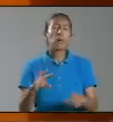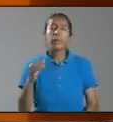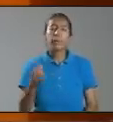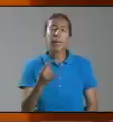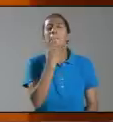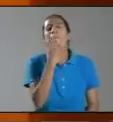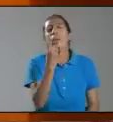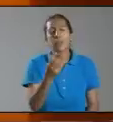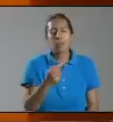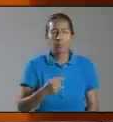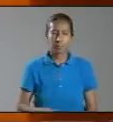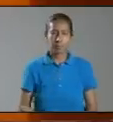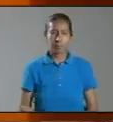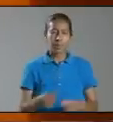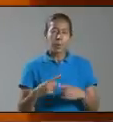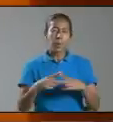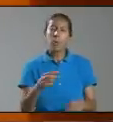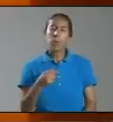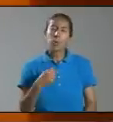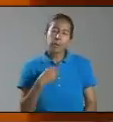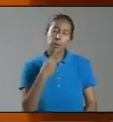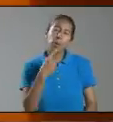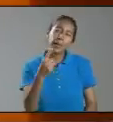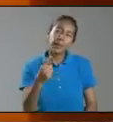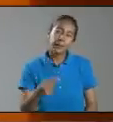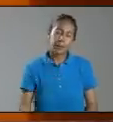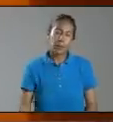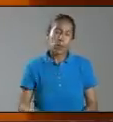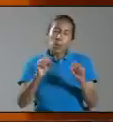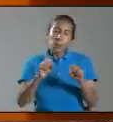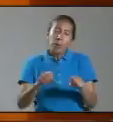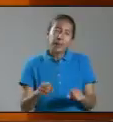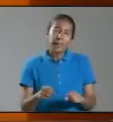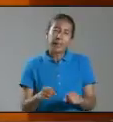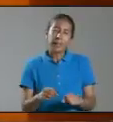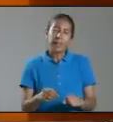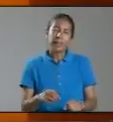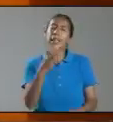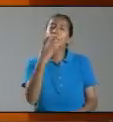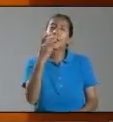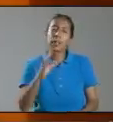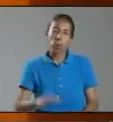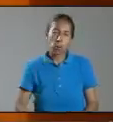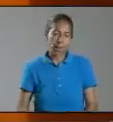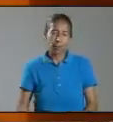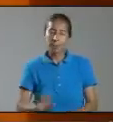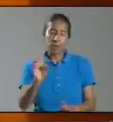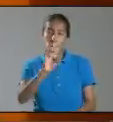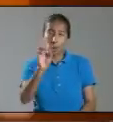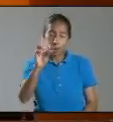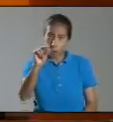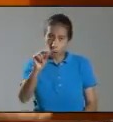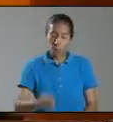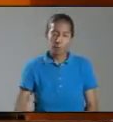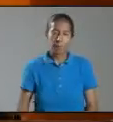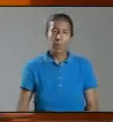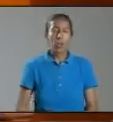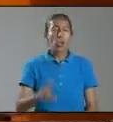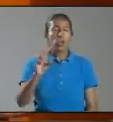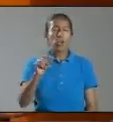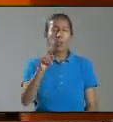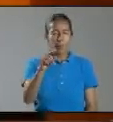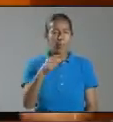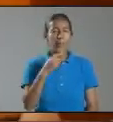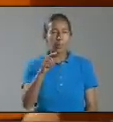perdón por lo que voy a decir, creo que puede ser muy agresivo, pero no me vaya a decir que porque la madre Teresa se metió entre los leprosos de la